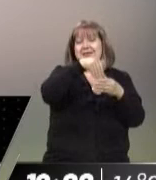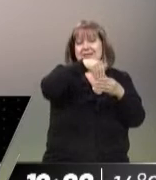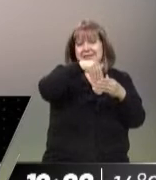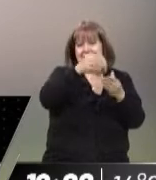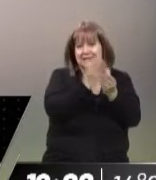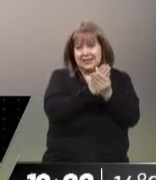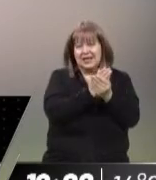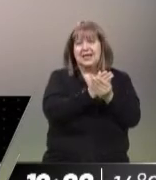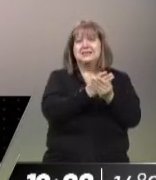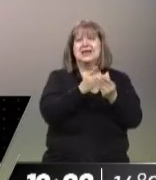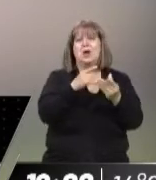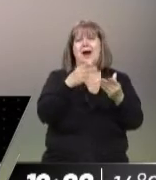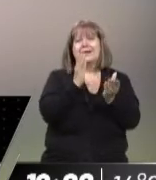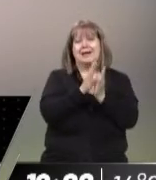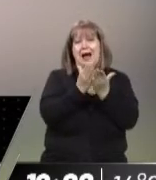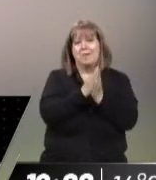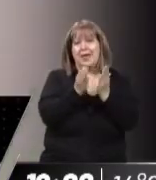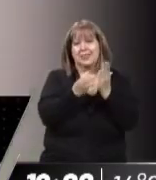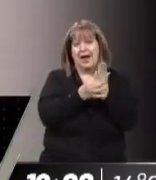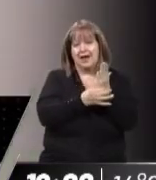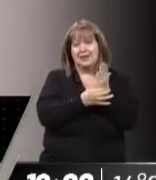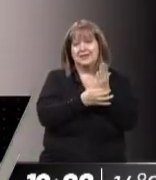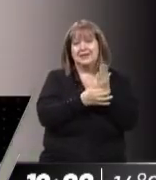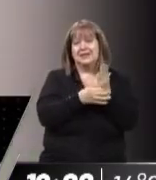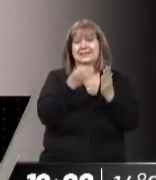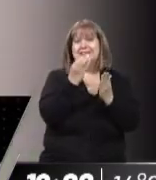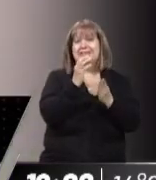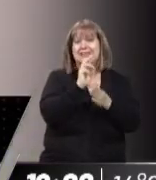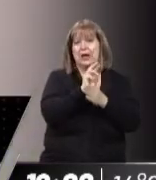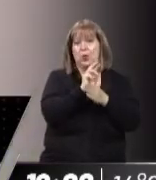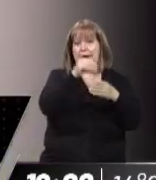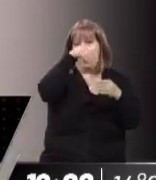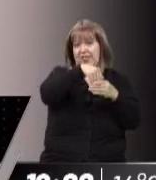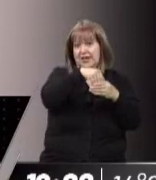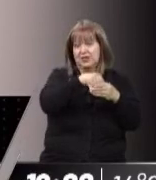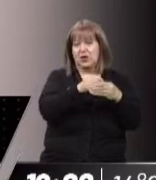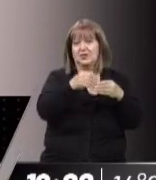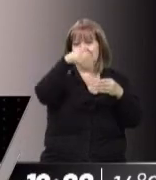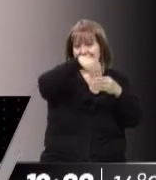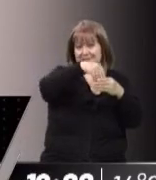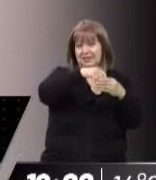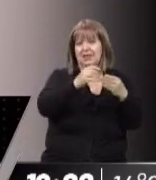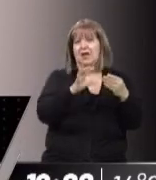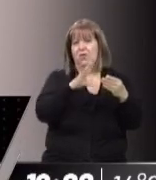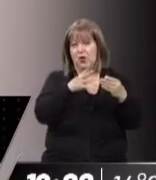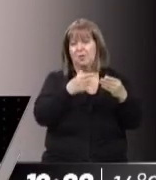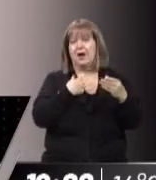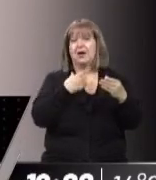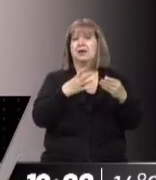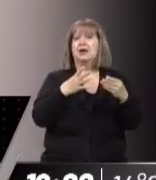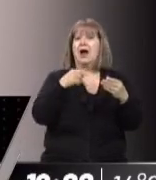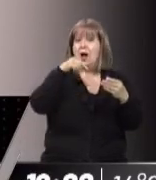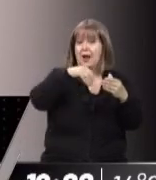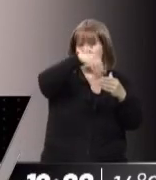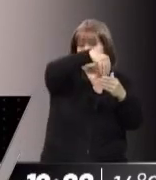información tiene esa carpeta segura. Bien. Pero la verdad es que es motivo de investigación que se están